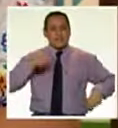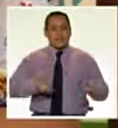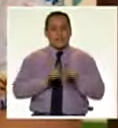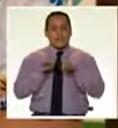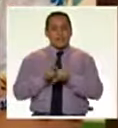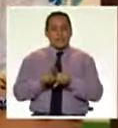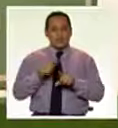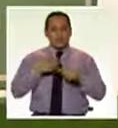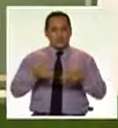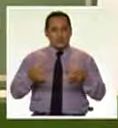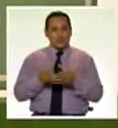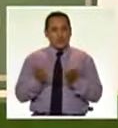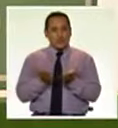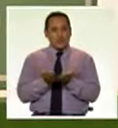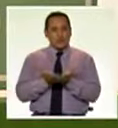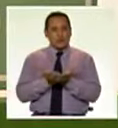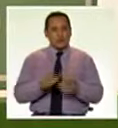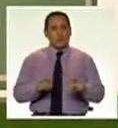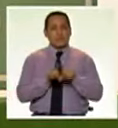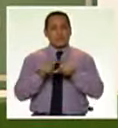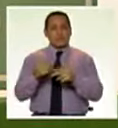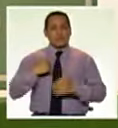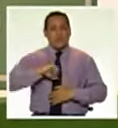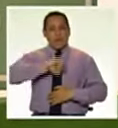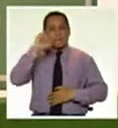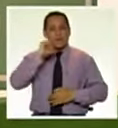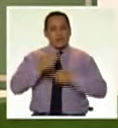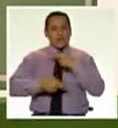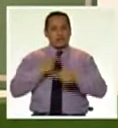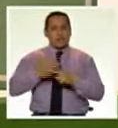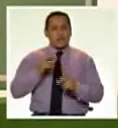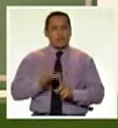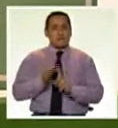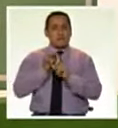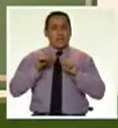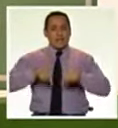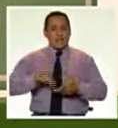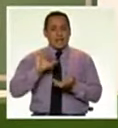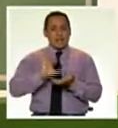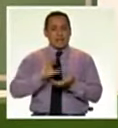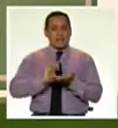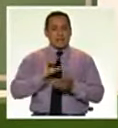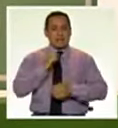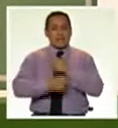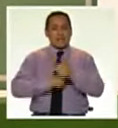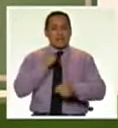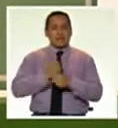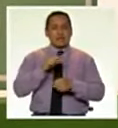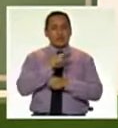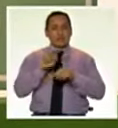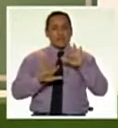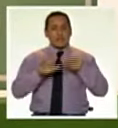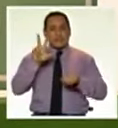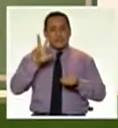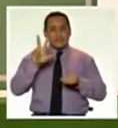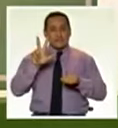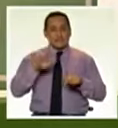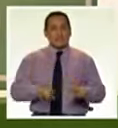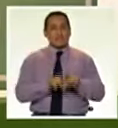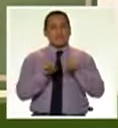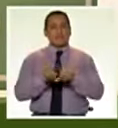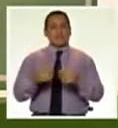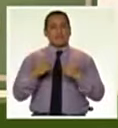Fray Macías. Tenemos una campeona nacional especial de acá de Lima del año 2013. Y también